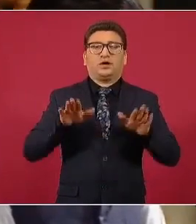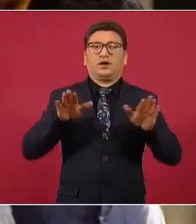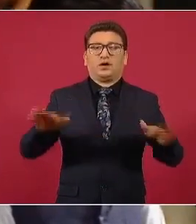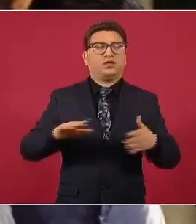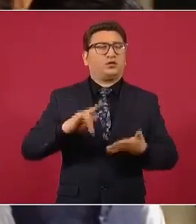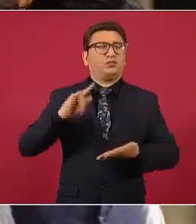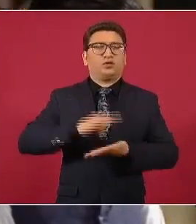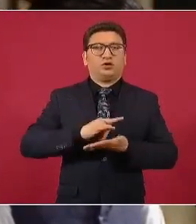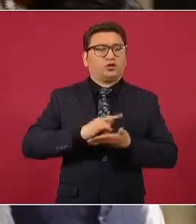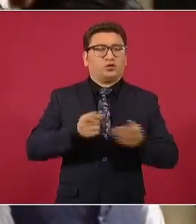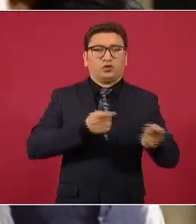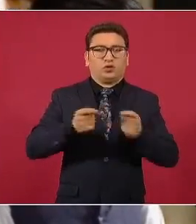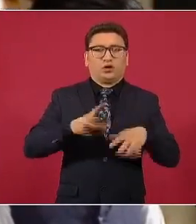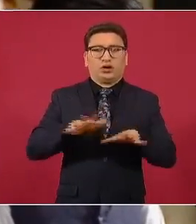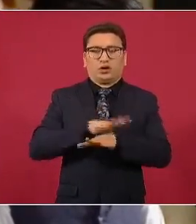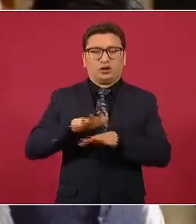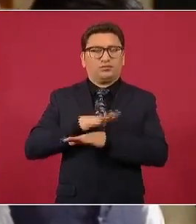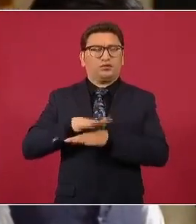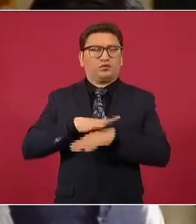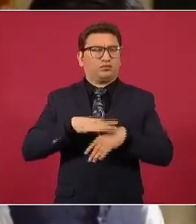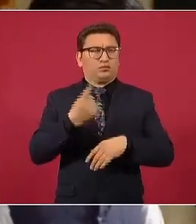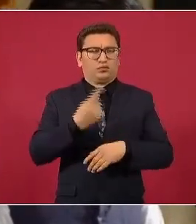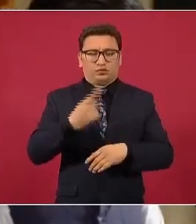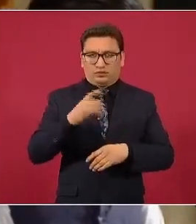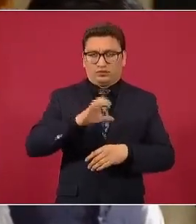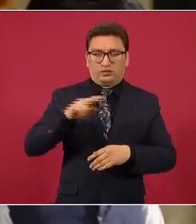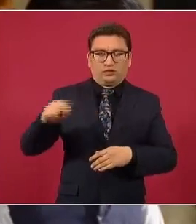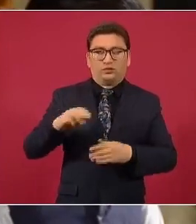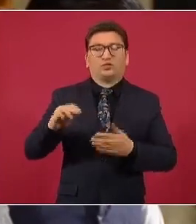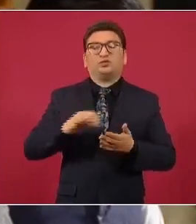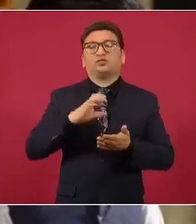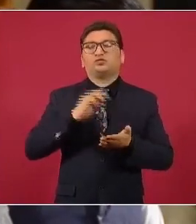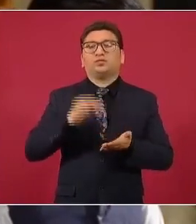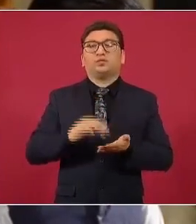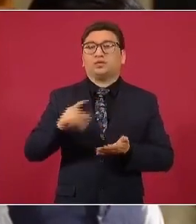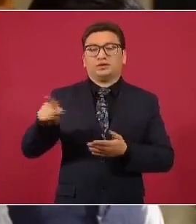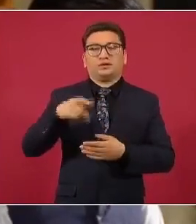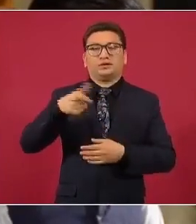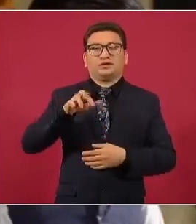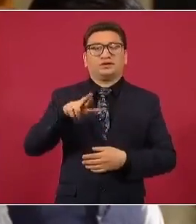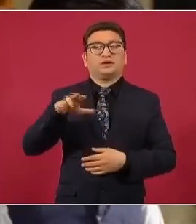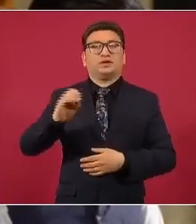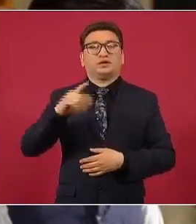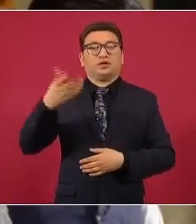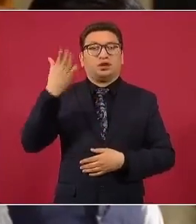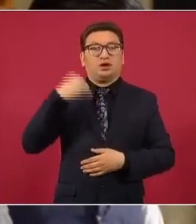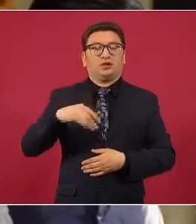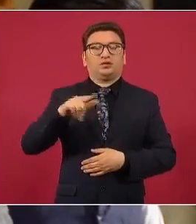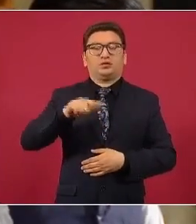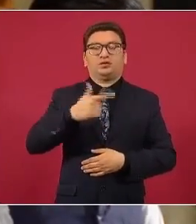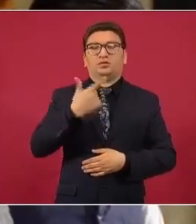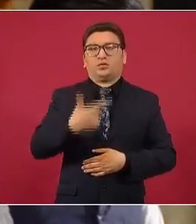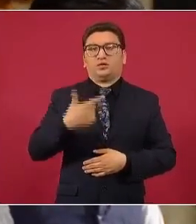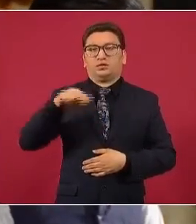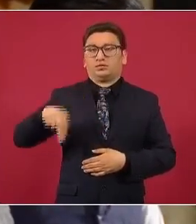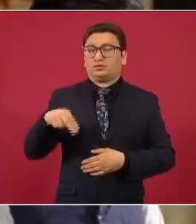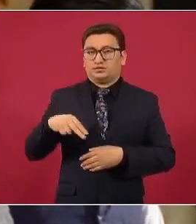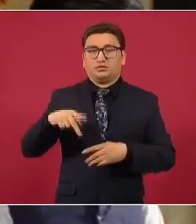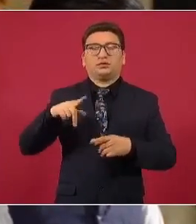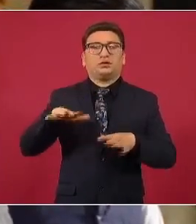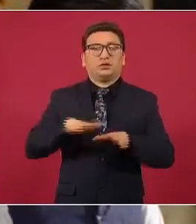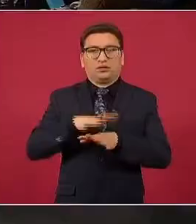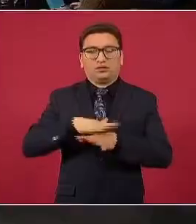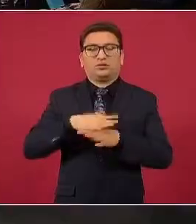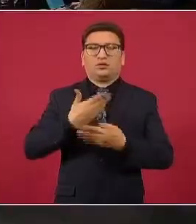país, entre ellos el de Cancún y el de Cozumel en Quintana Roo, los cuales eran controlados por la Guardia Nacional y ahora están bajo la Marina?